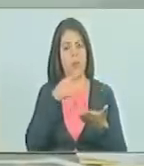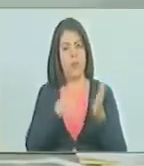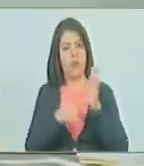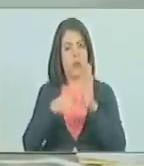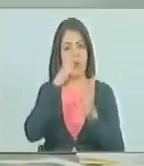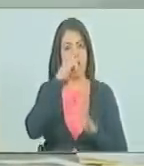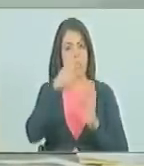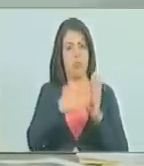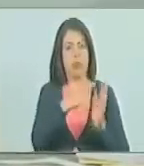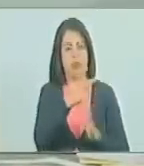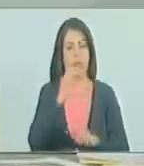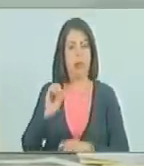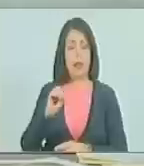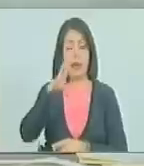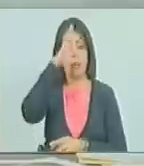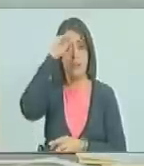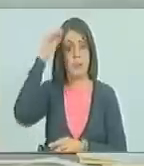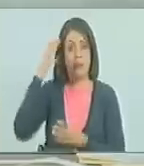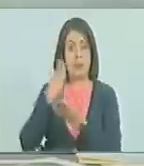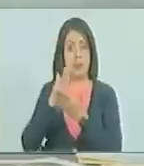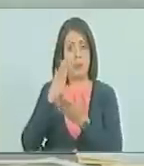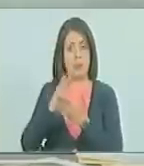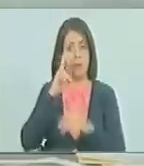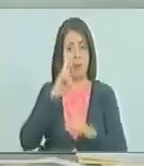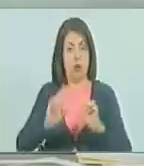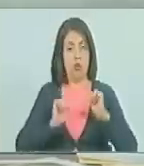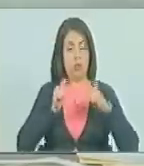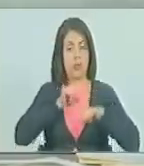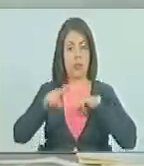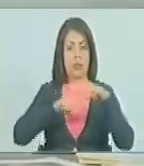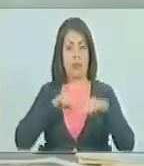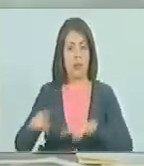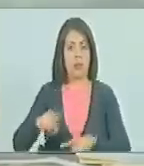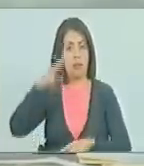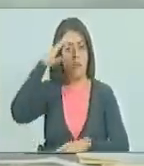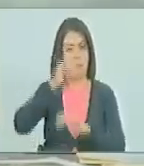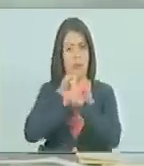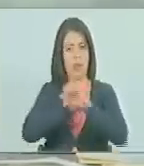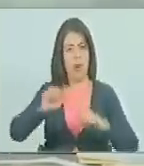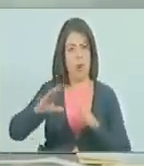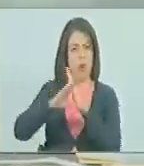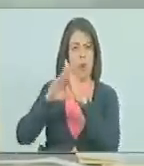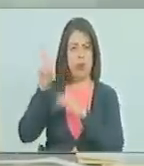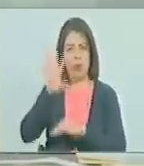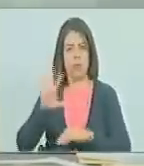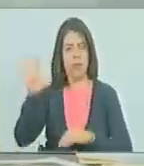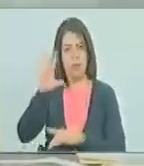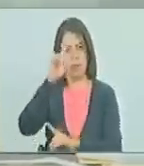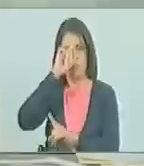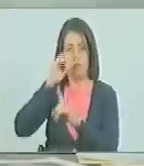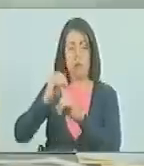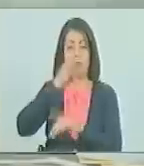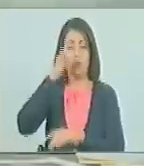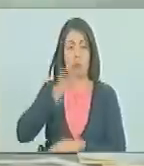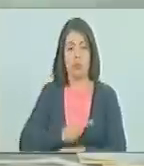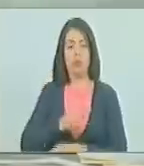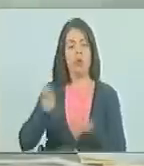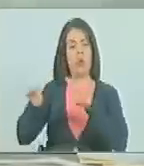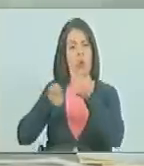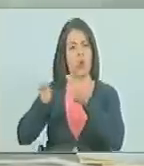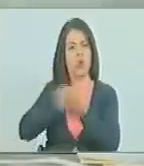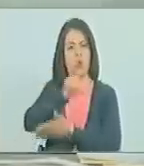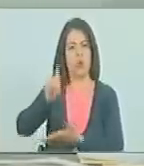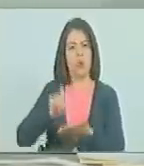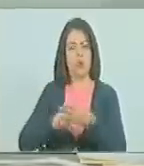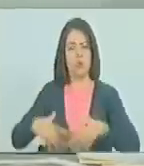en el 2020, Donald Trump siempre fijó desde el inicio de su mandato la vía militar contra Venezuela con el fin de garantizarse el control